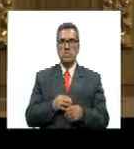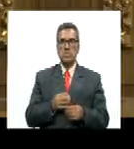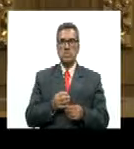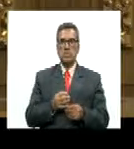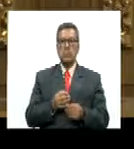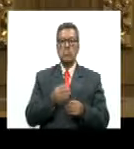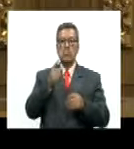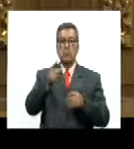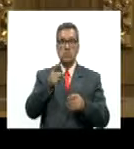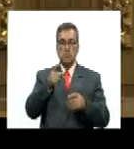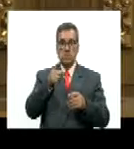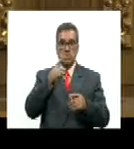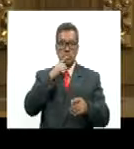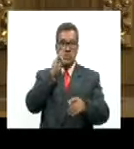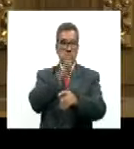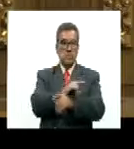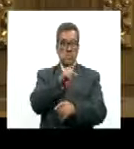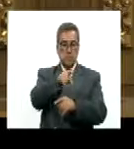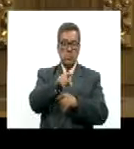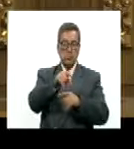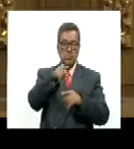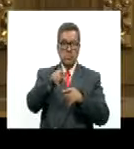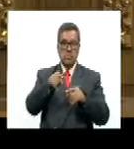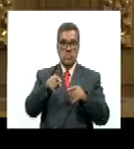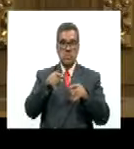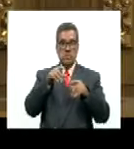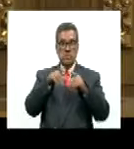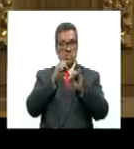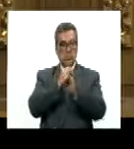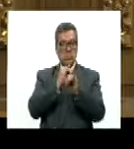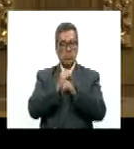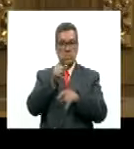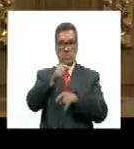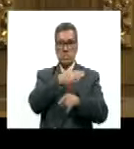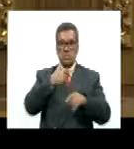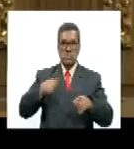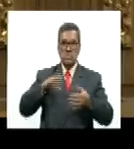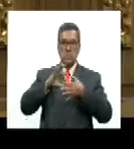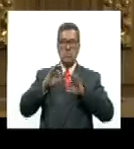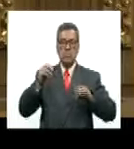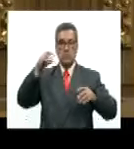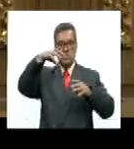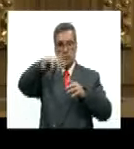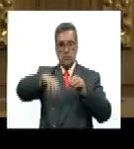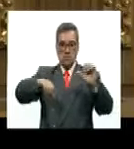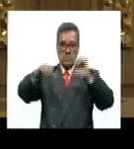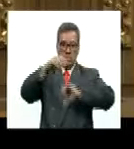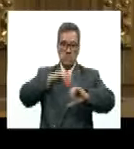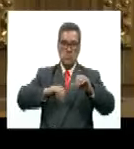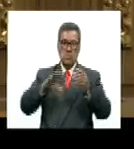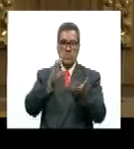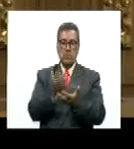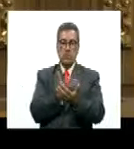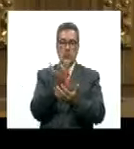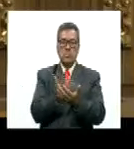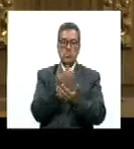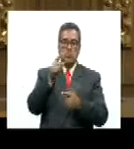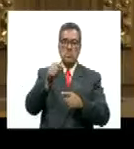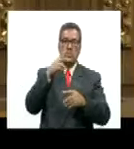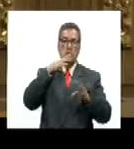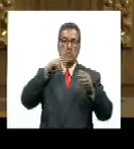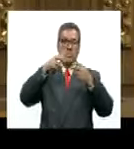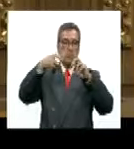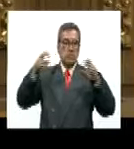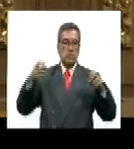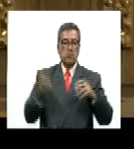de este engaño que se le hace al algoritmo, que le dice, miren, esta es una receta de cocina, pero a la vez estamos hablando de